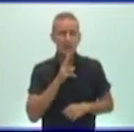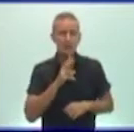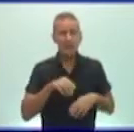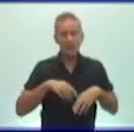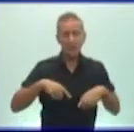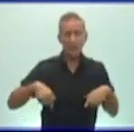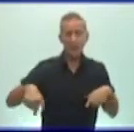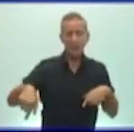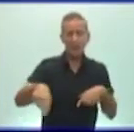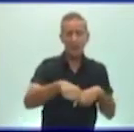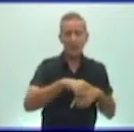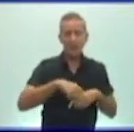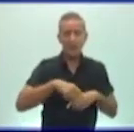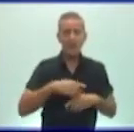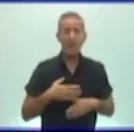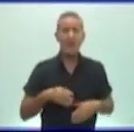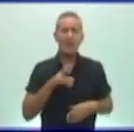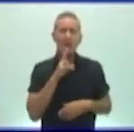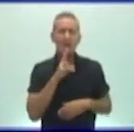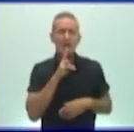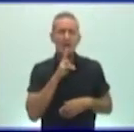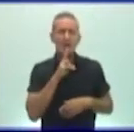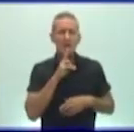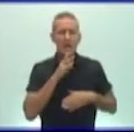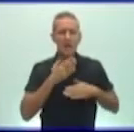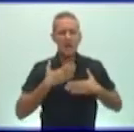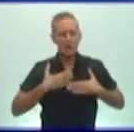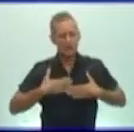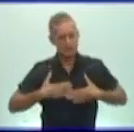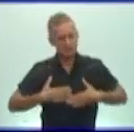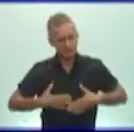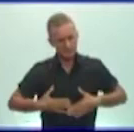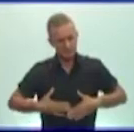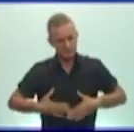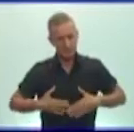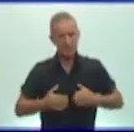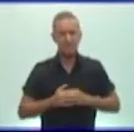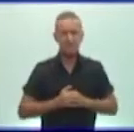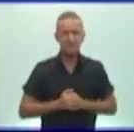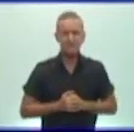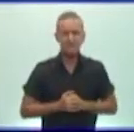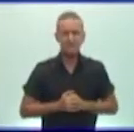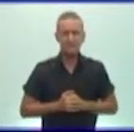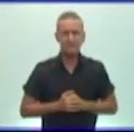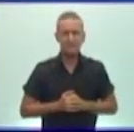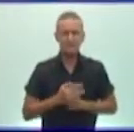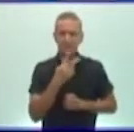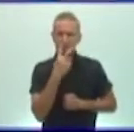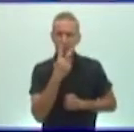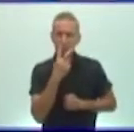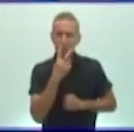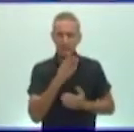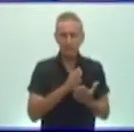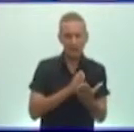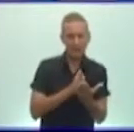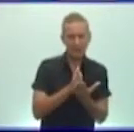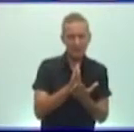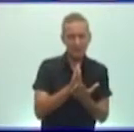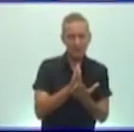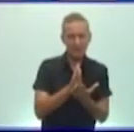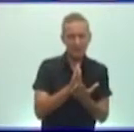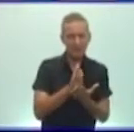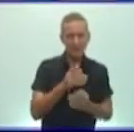en la represa, el agua está mansa, está tranquila. Veamos a continuación las